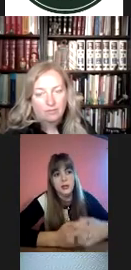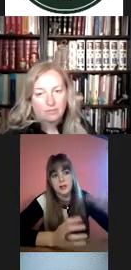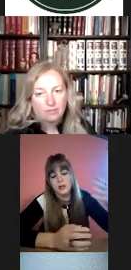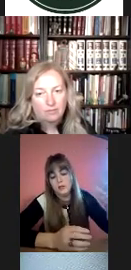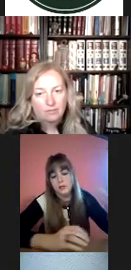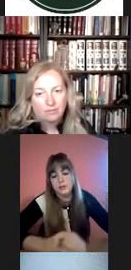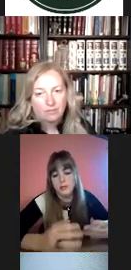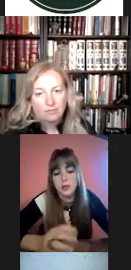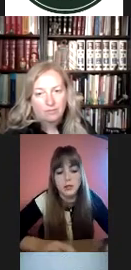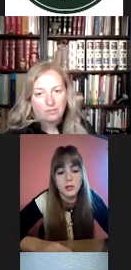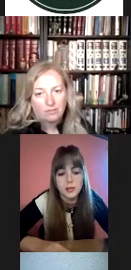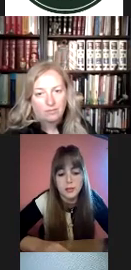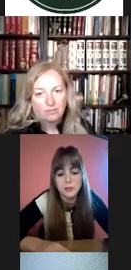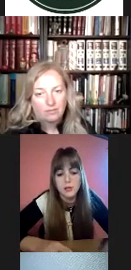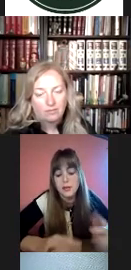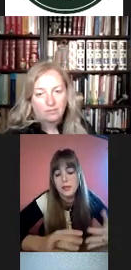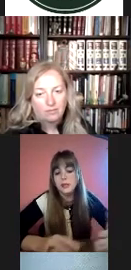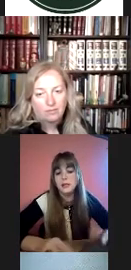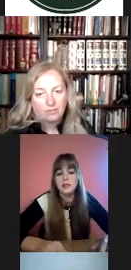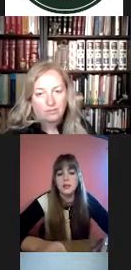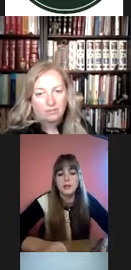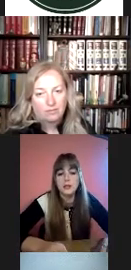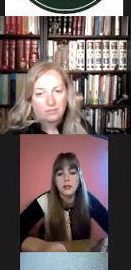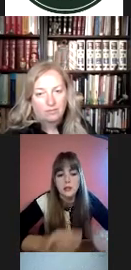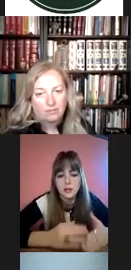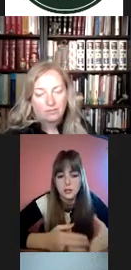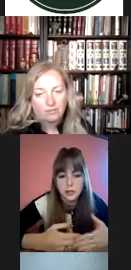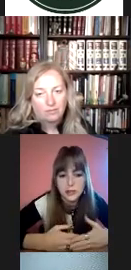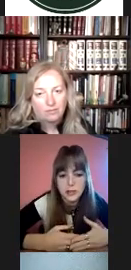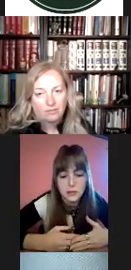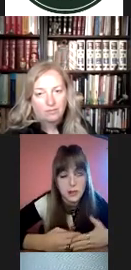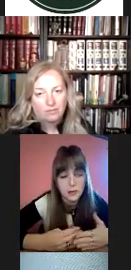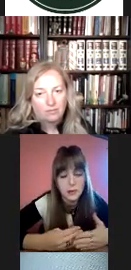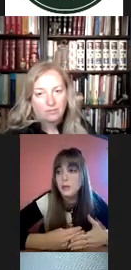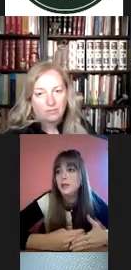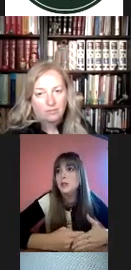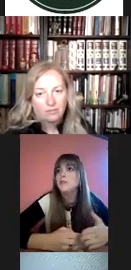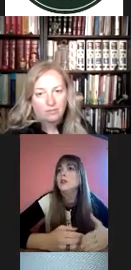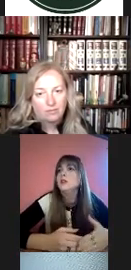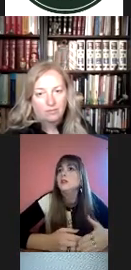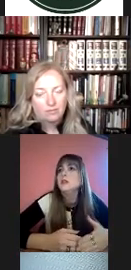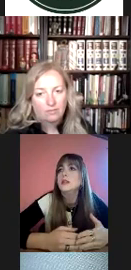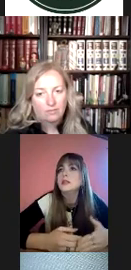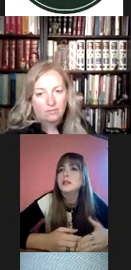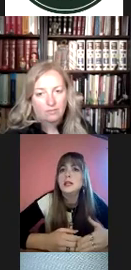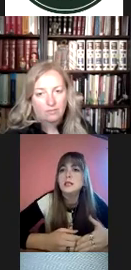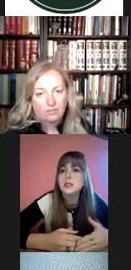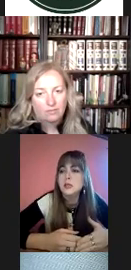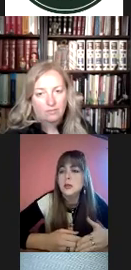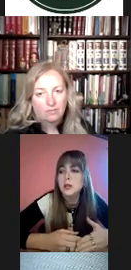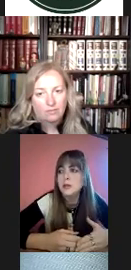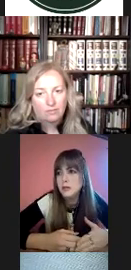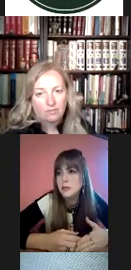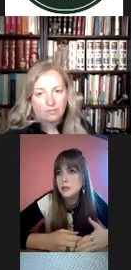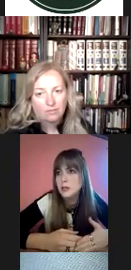están todas las que pidieron adherirse básicamente, están ordenadas alfabéticamente. Si ingresan a la Change,